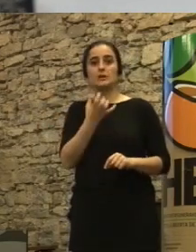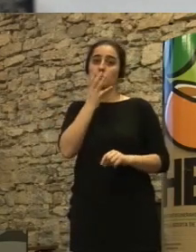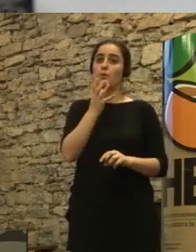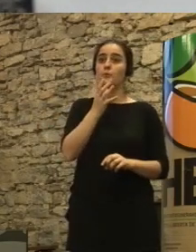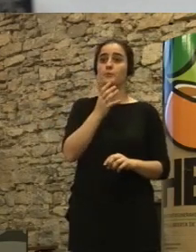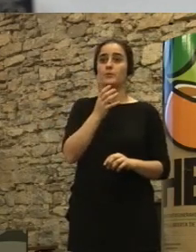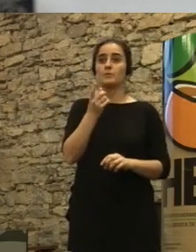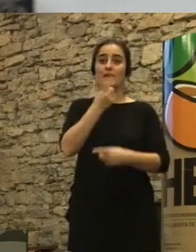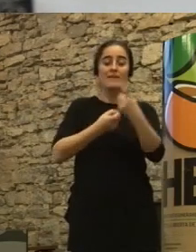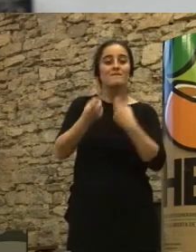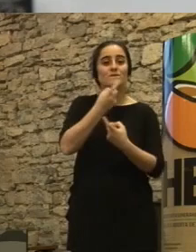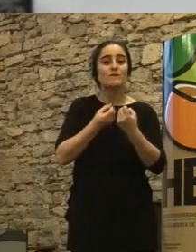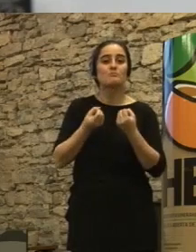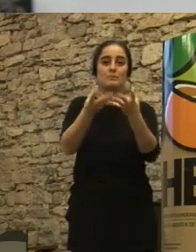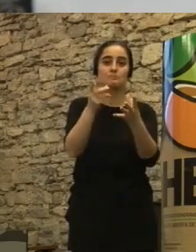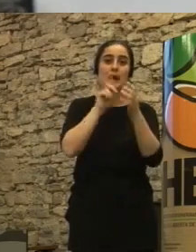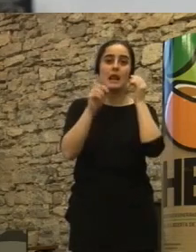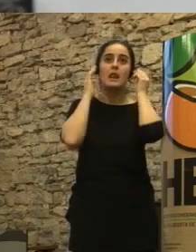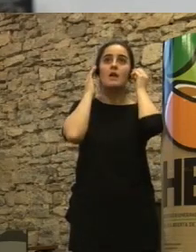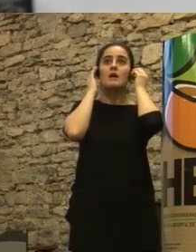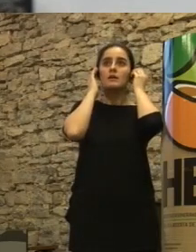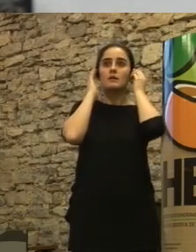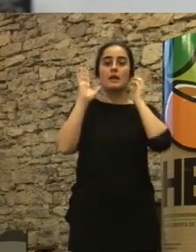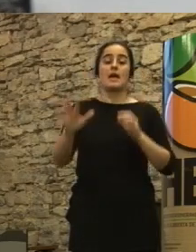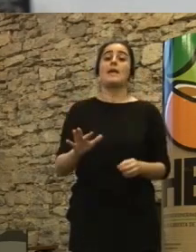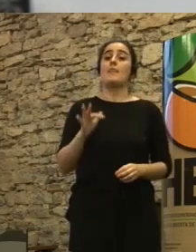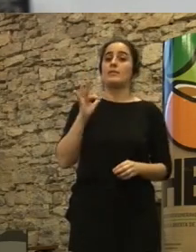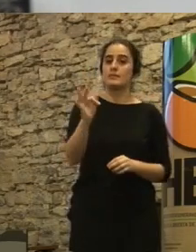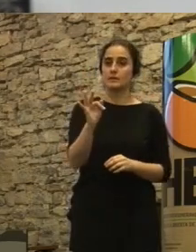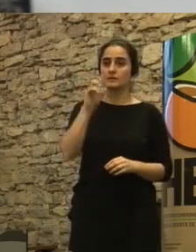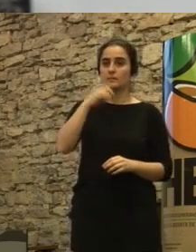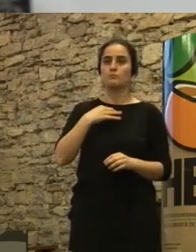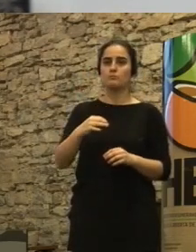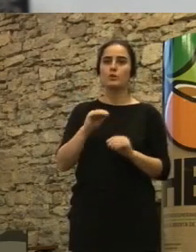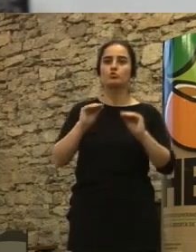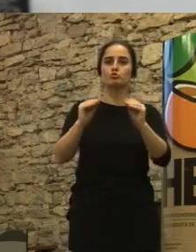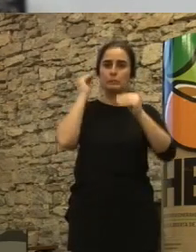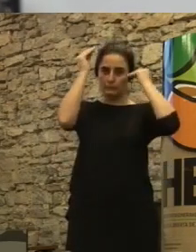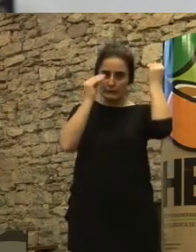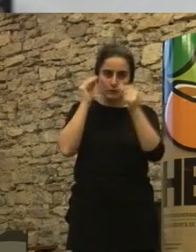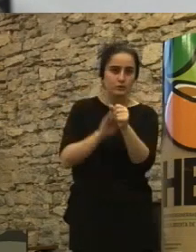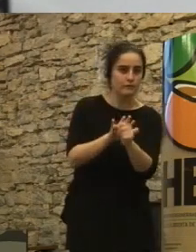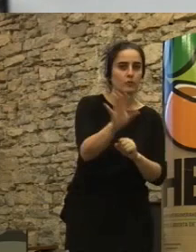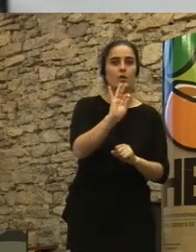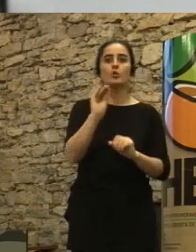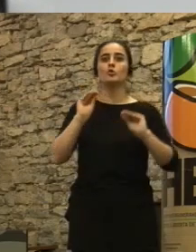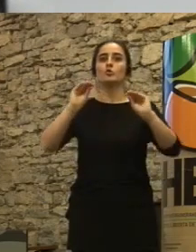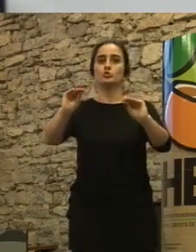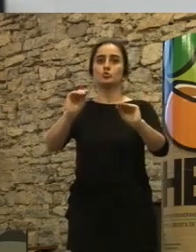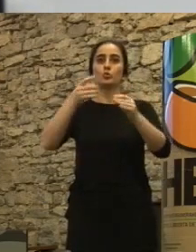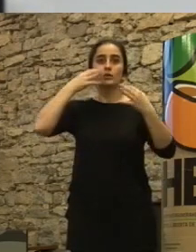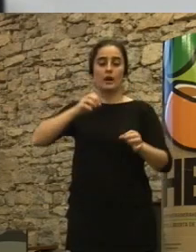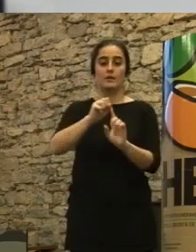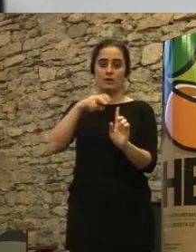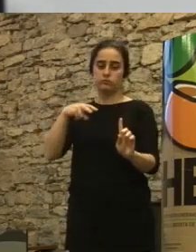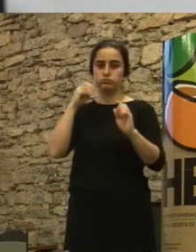de desinformar al ciudadano, puede hacer que o puede influir en su manera de pensar, en su manera de percibir la